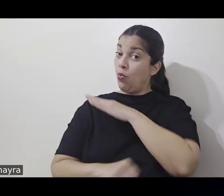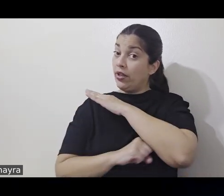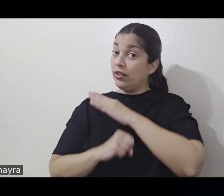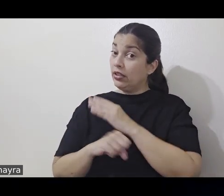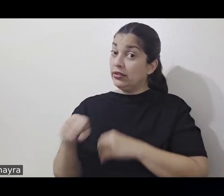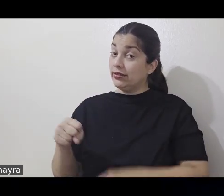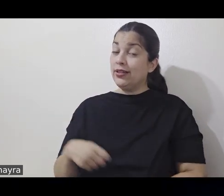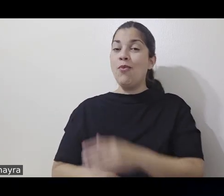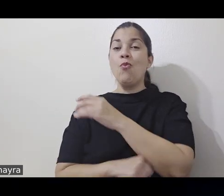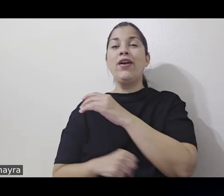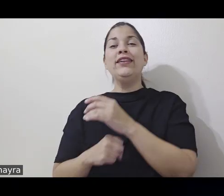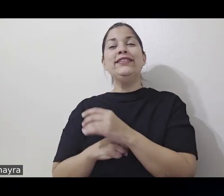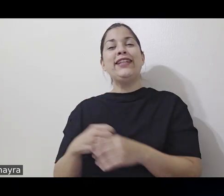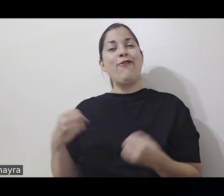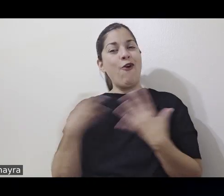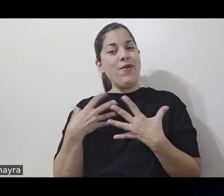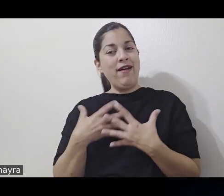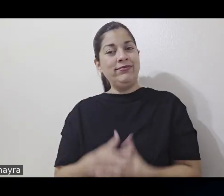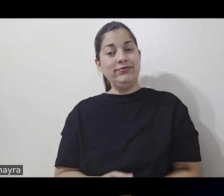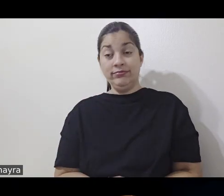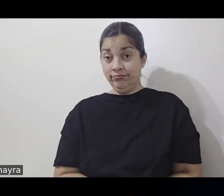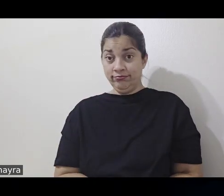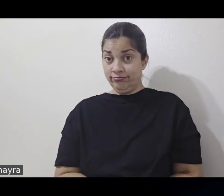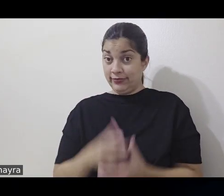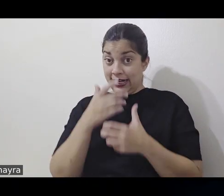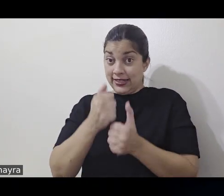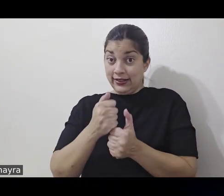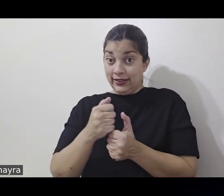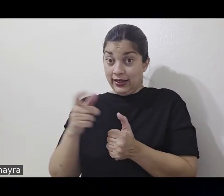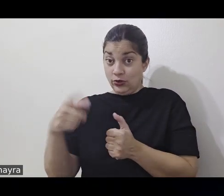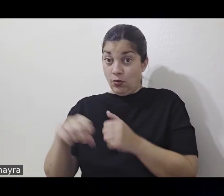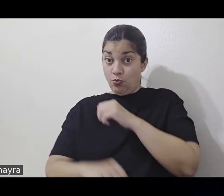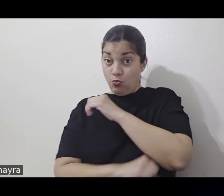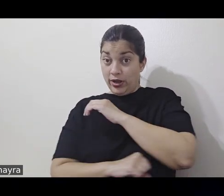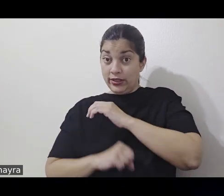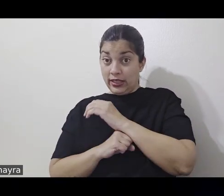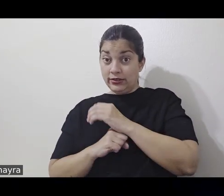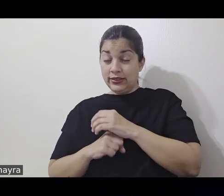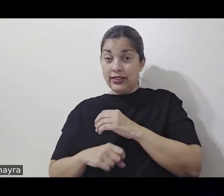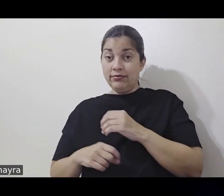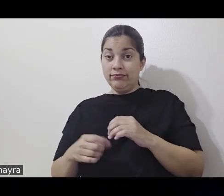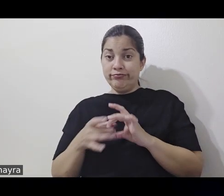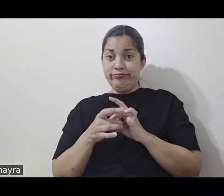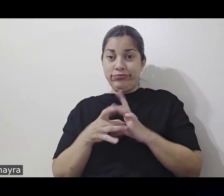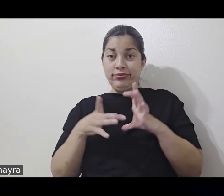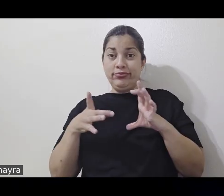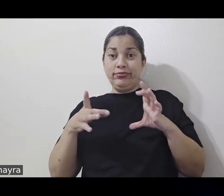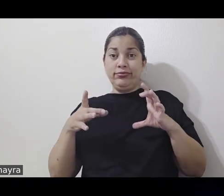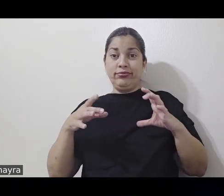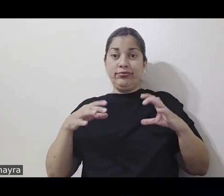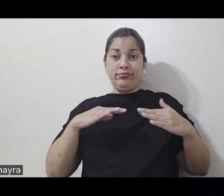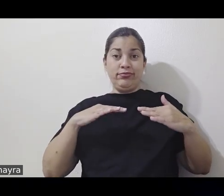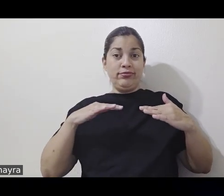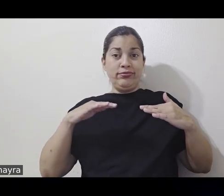la puentefobia, como le llamo yo. Pues yo dije, qué interesante sería que esos puentes se desprendieran y pegaran a moverse y